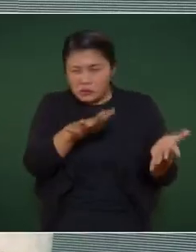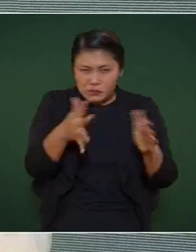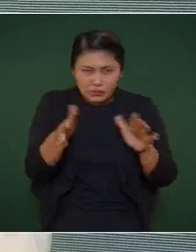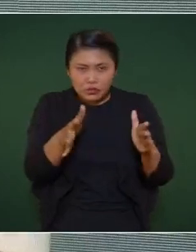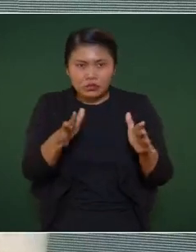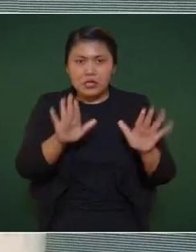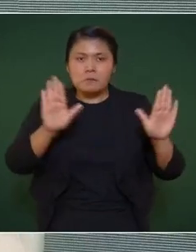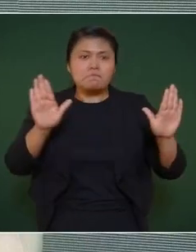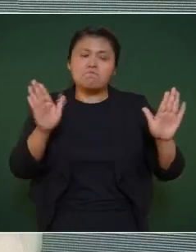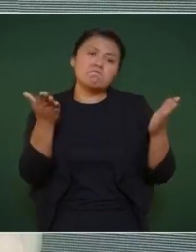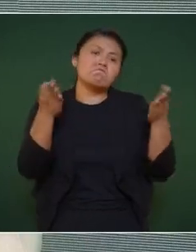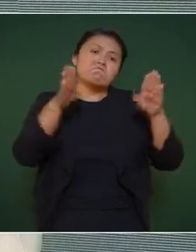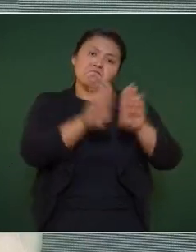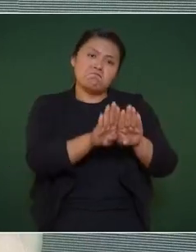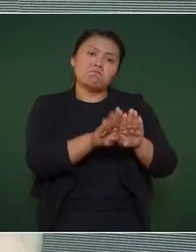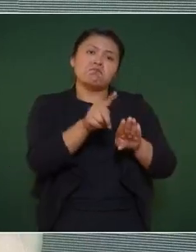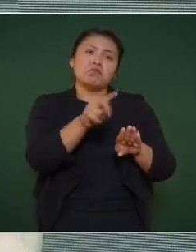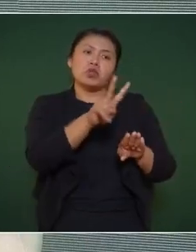están cerrados,